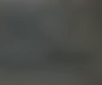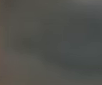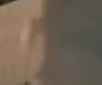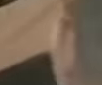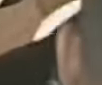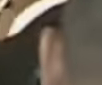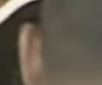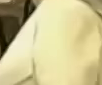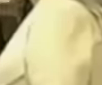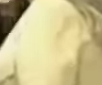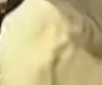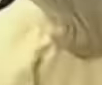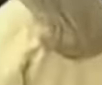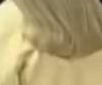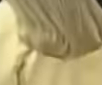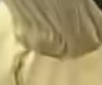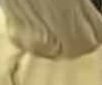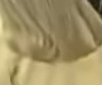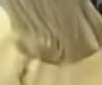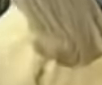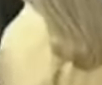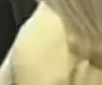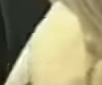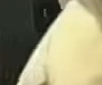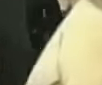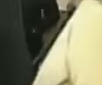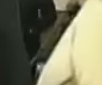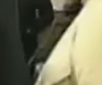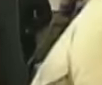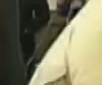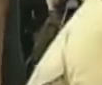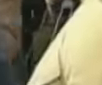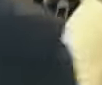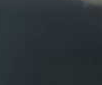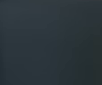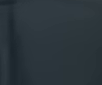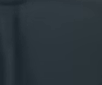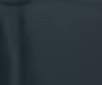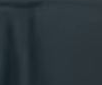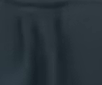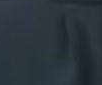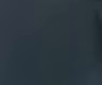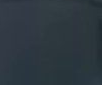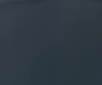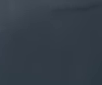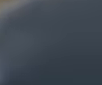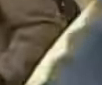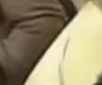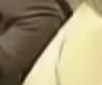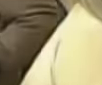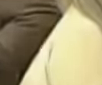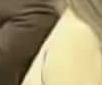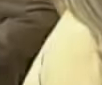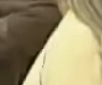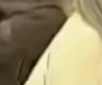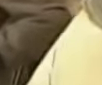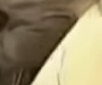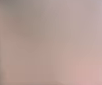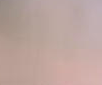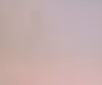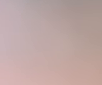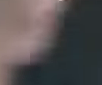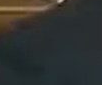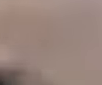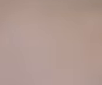líderes opositores independientes. Agradeció a todos ellos por aceptar esta invitación para esta necesaria conversación. Destacó